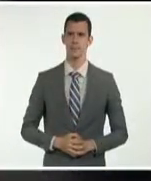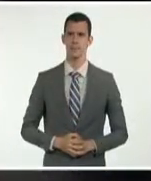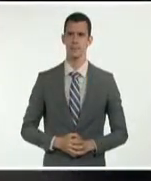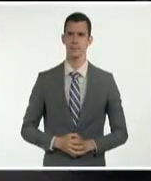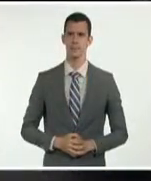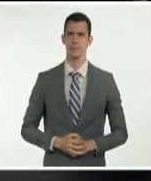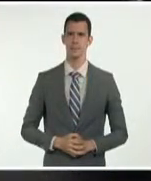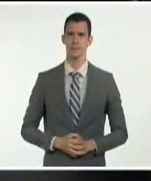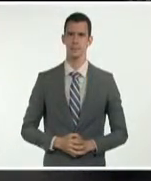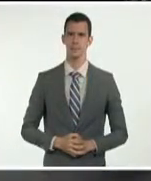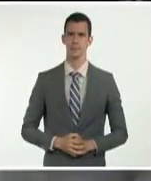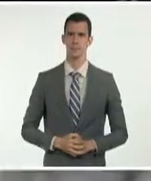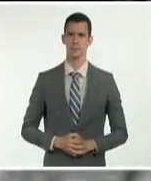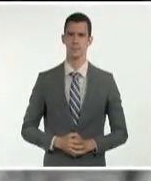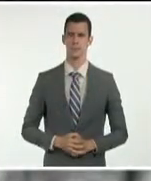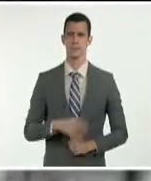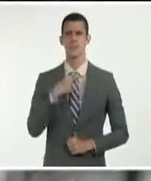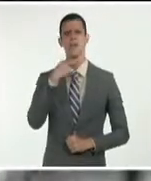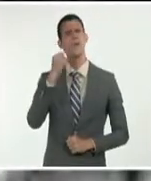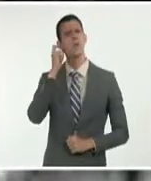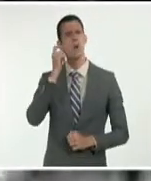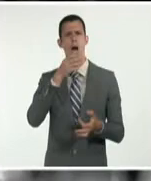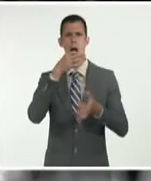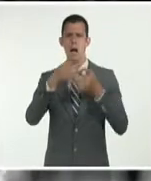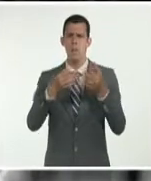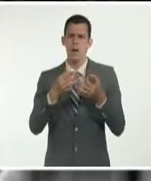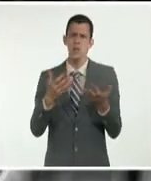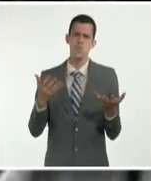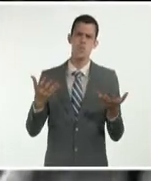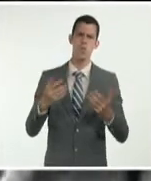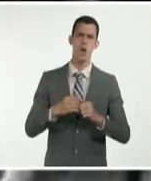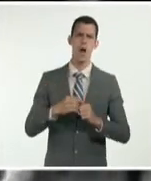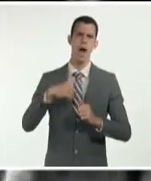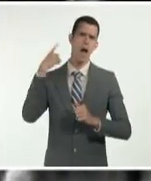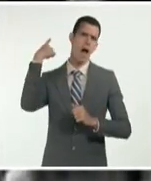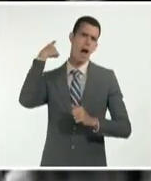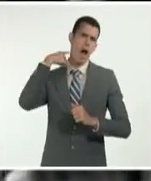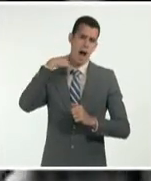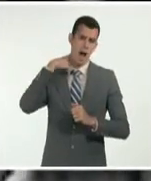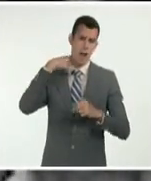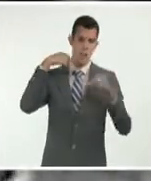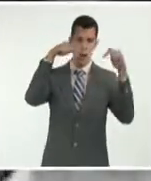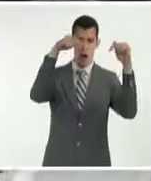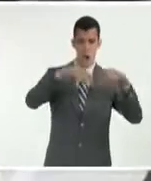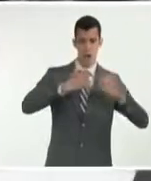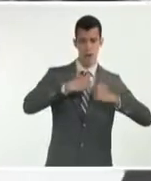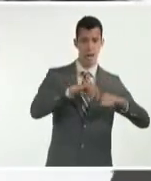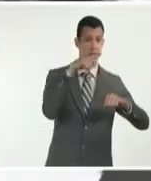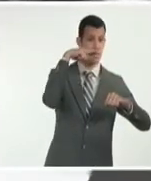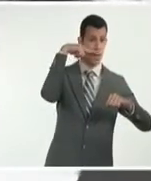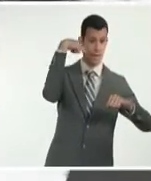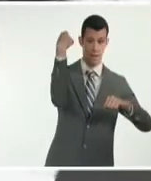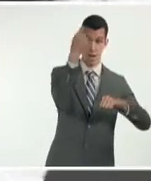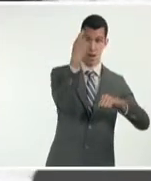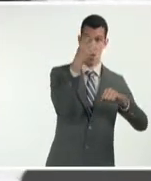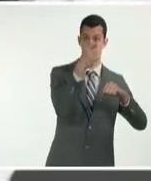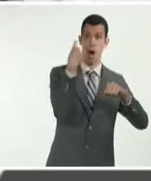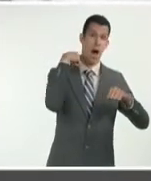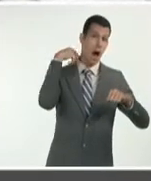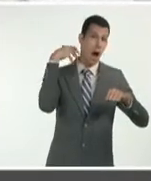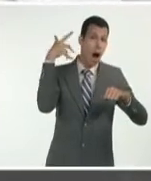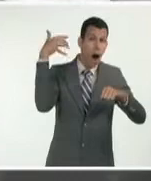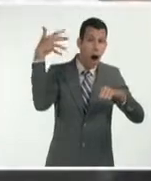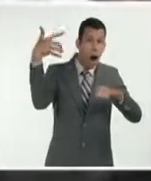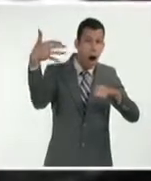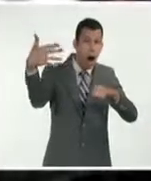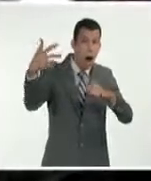¿Qué puede unir a dos figuras tan distantes uno de otro en tiempo, tan distantes en patria? Se sabe qué valor, qué